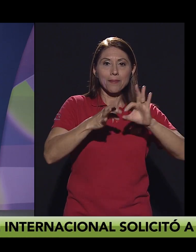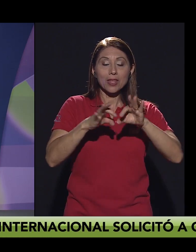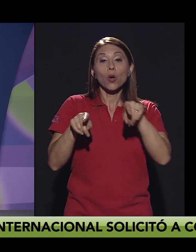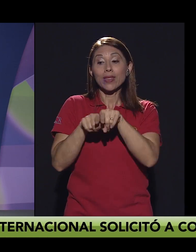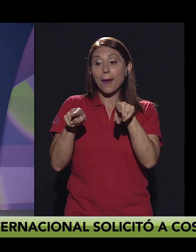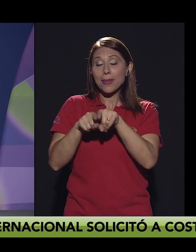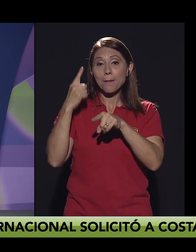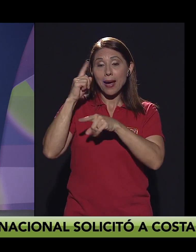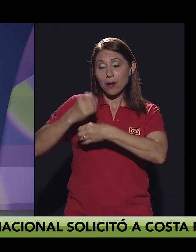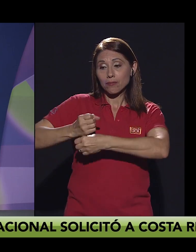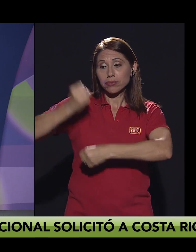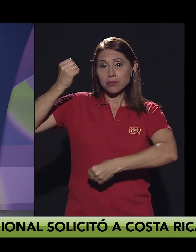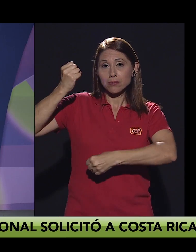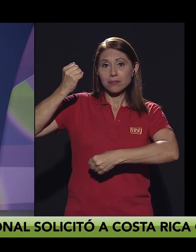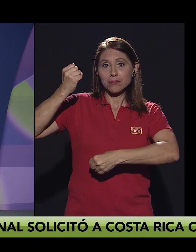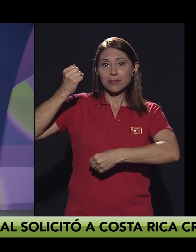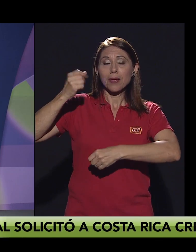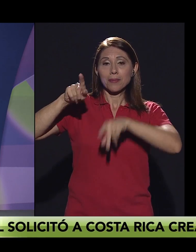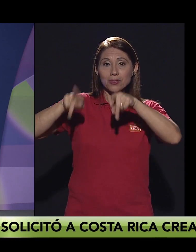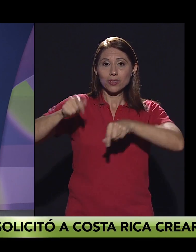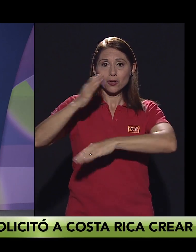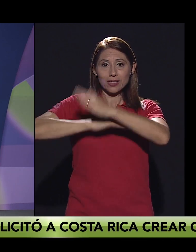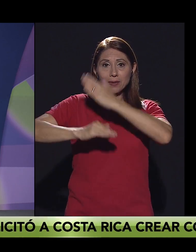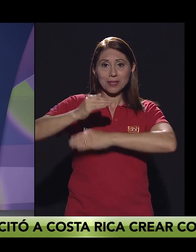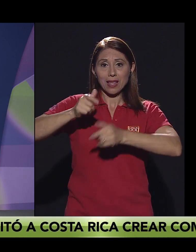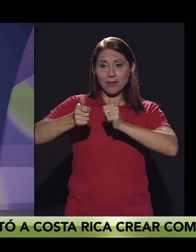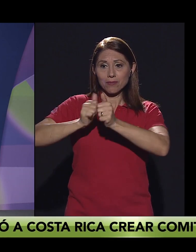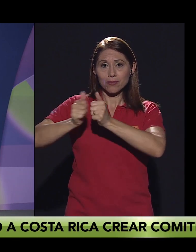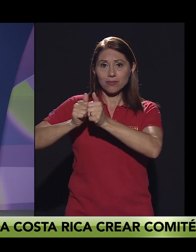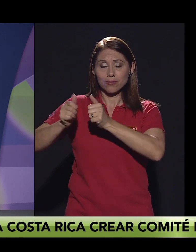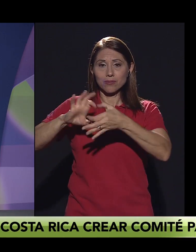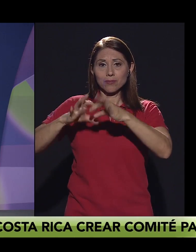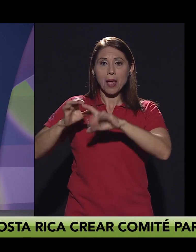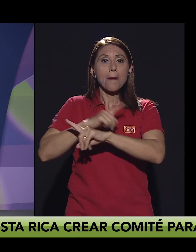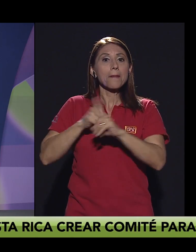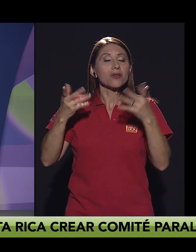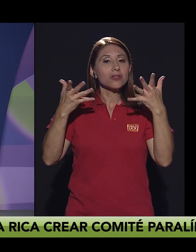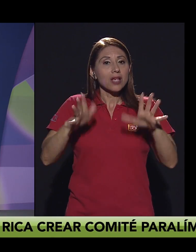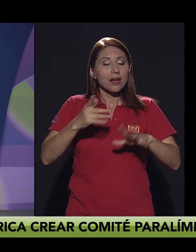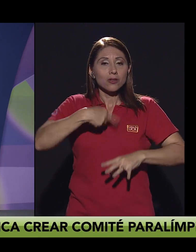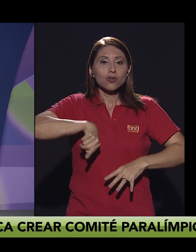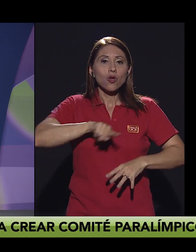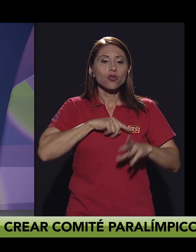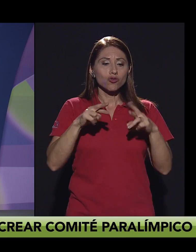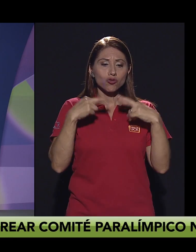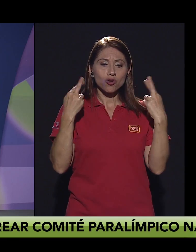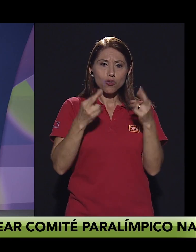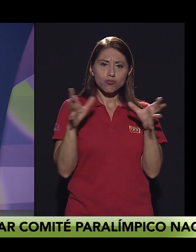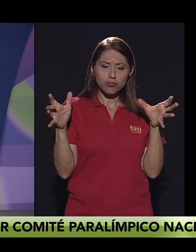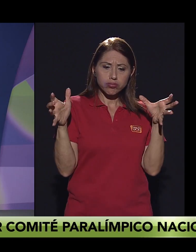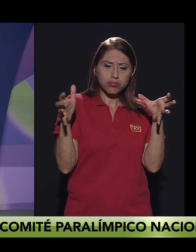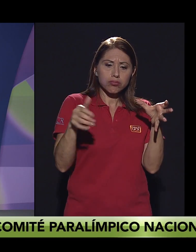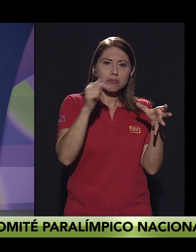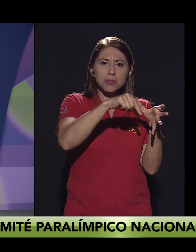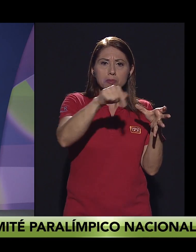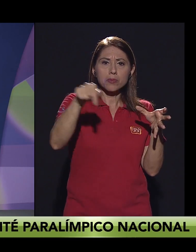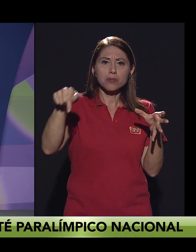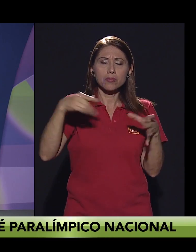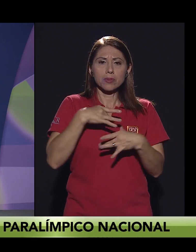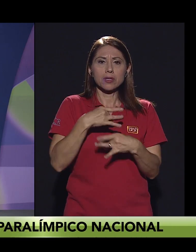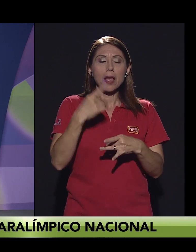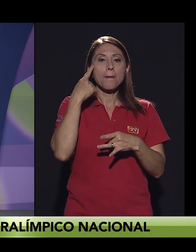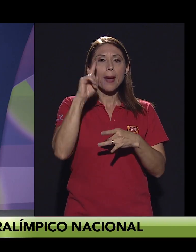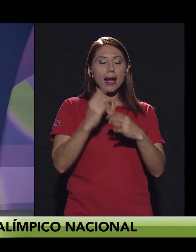una confederación paralímpica. Sin embargo, nos hemos reunido con todas las partes del movimiento paralímpico para que creamos